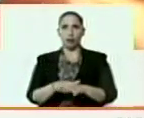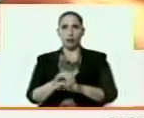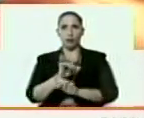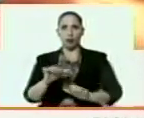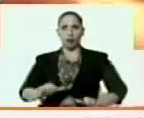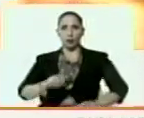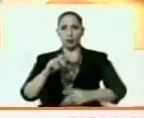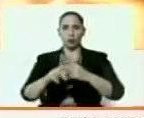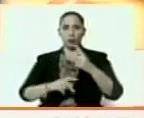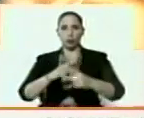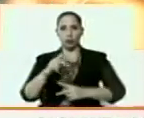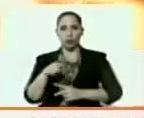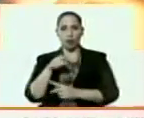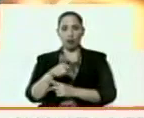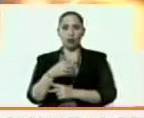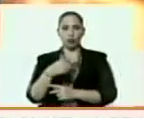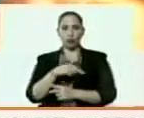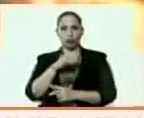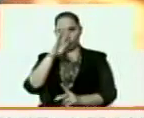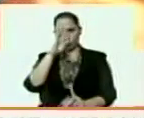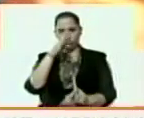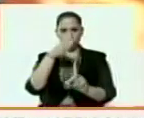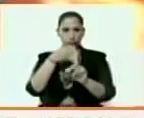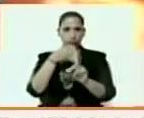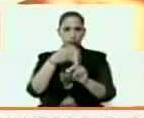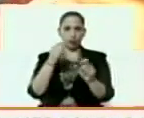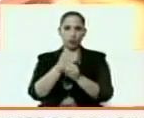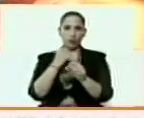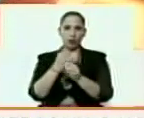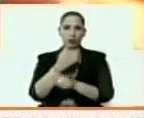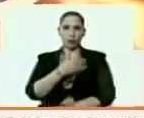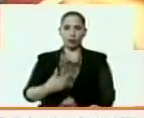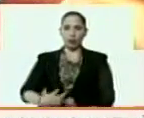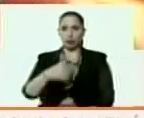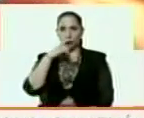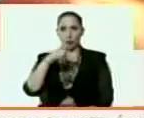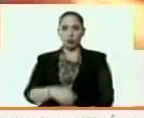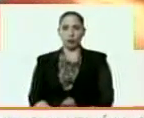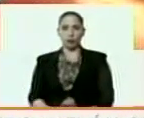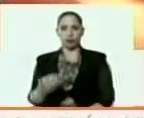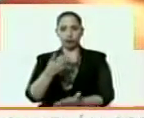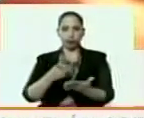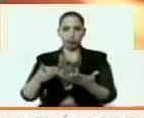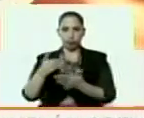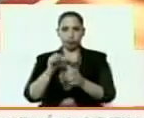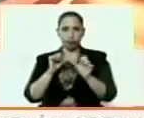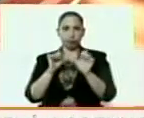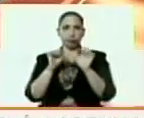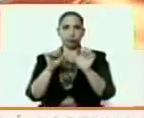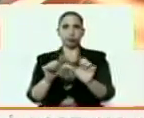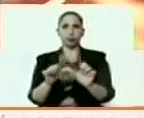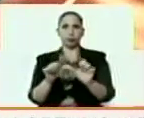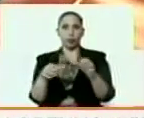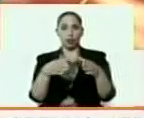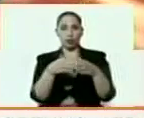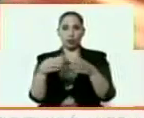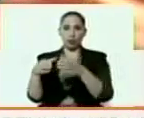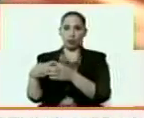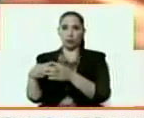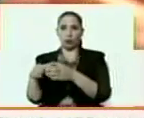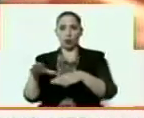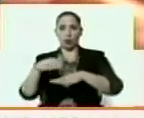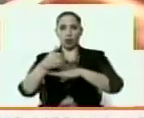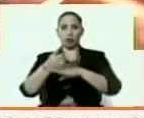productivas. Bueno, ahí estamos concentrados trabajando el presidente Nicolás Maduro, diseñando permanentemente, y el equipo del